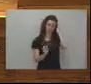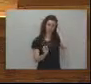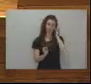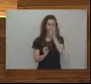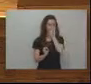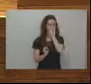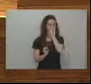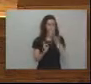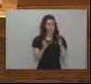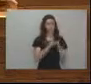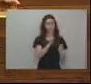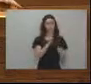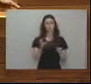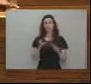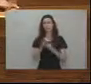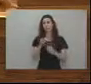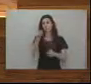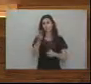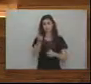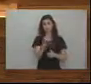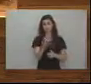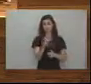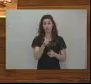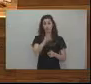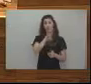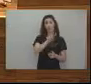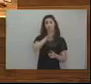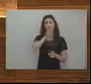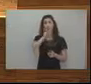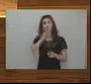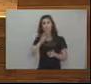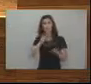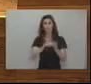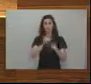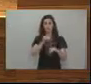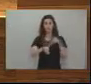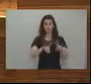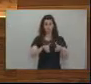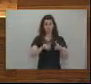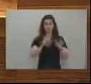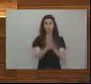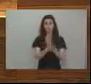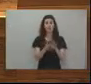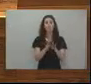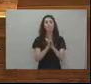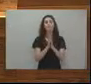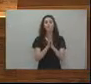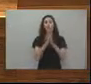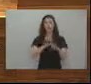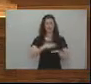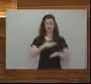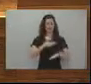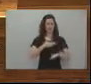el Partido Popular y el Partido Socialista, desde 2007 habéis perdido 243.000 votos. Se lo pido, por favor, eso no es culpa nuestra. Eso es